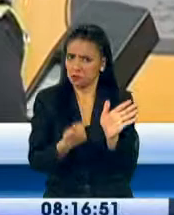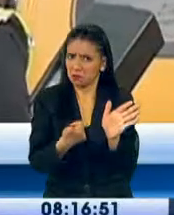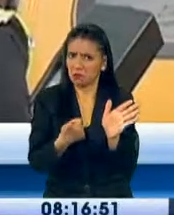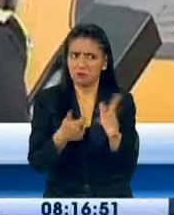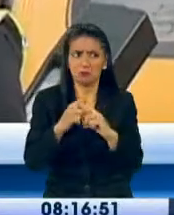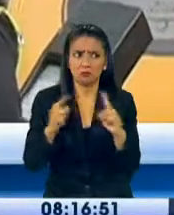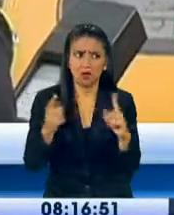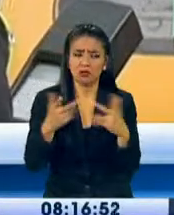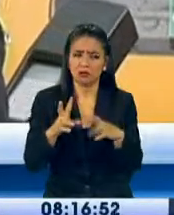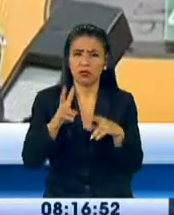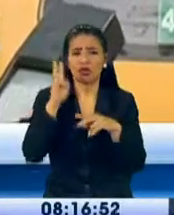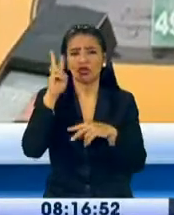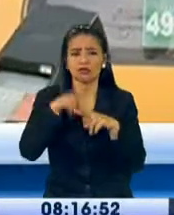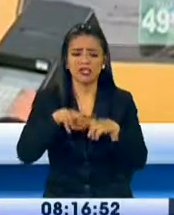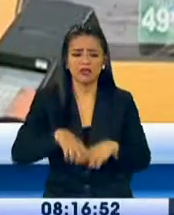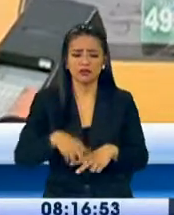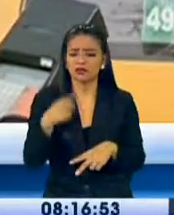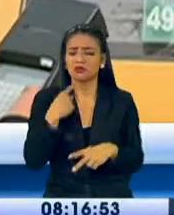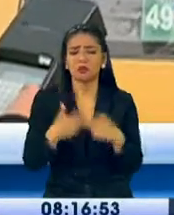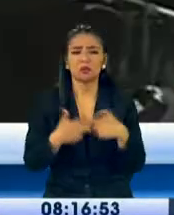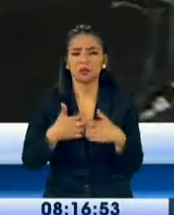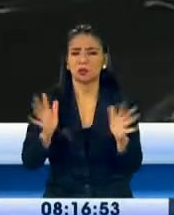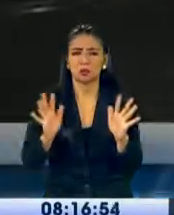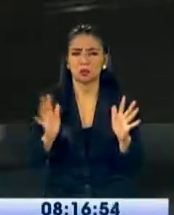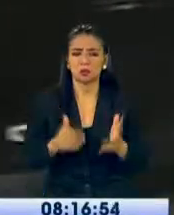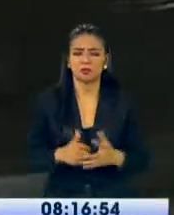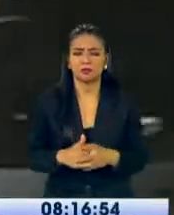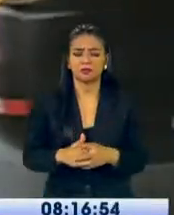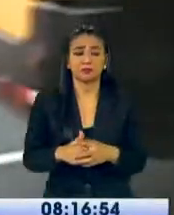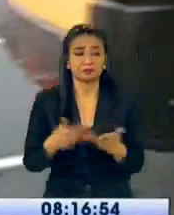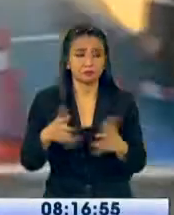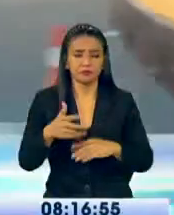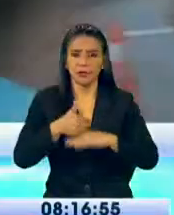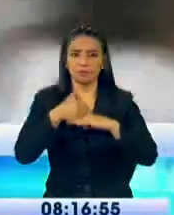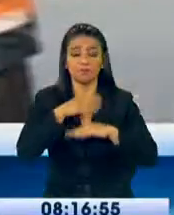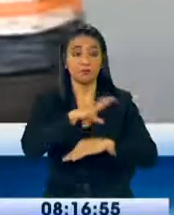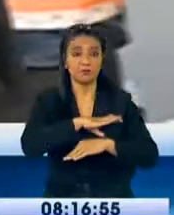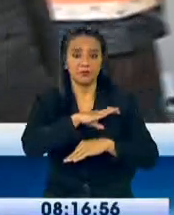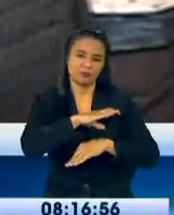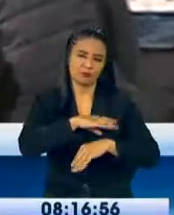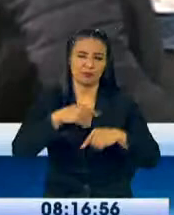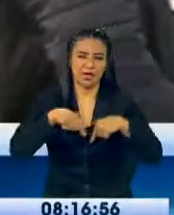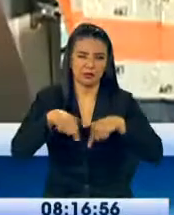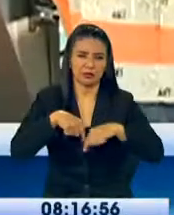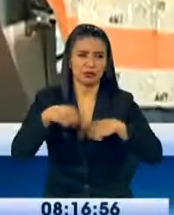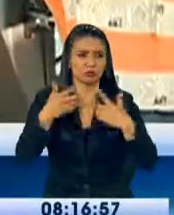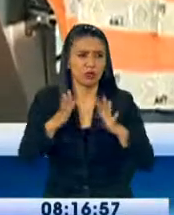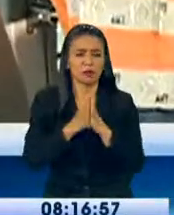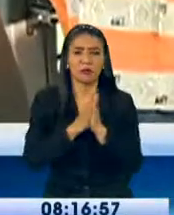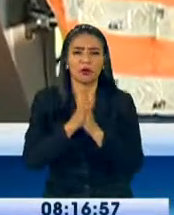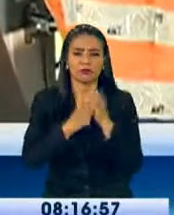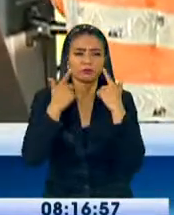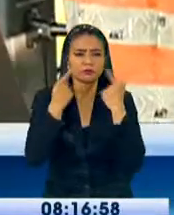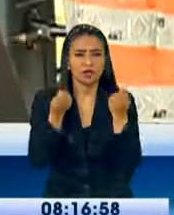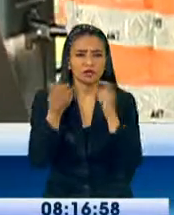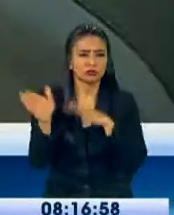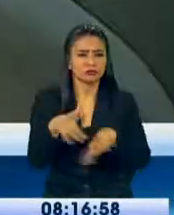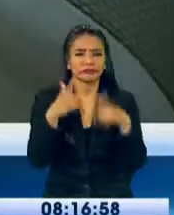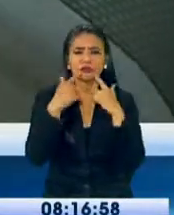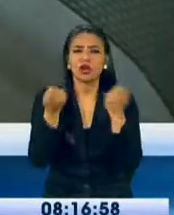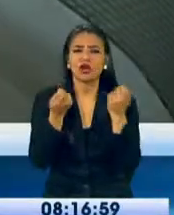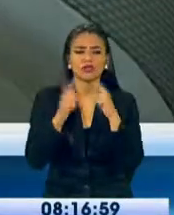las 2 revisiones, no tengo ningún inconveniente. La presencia de agentes de tránsito fue aprovechada para controlar otro tipo